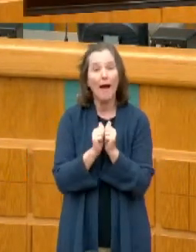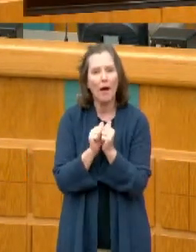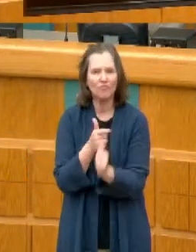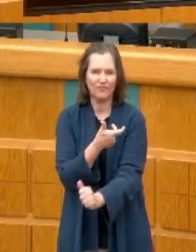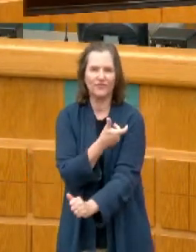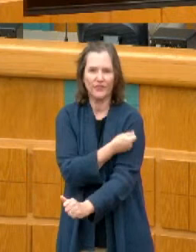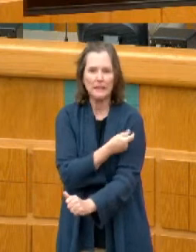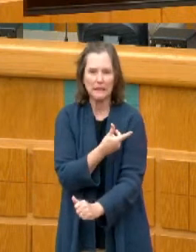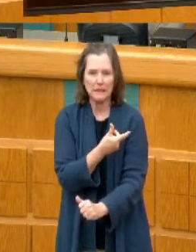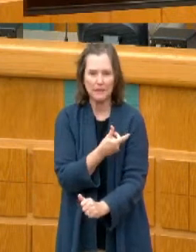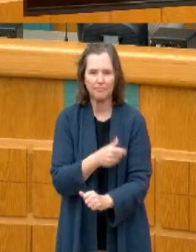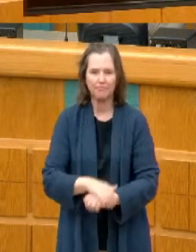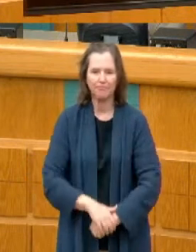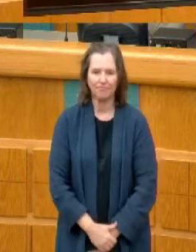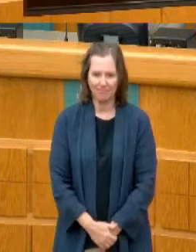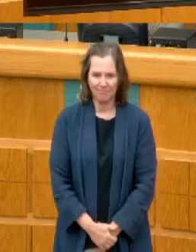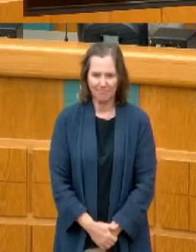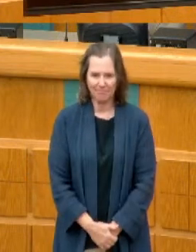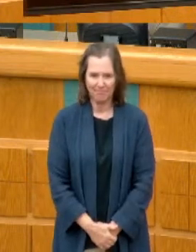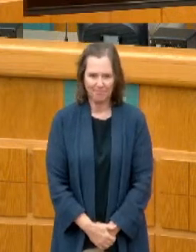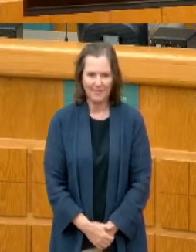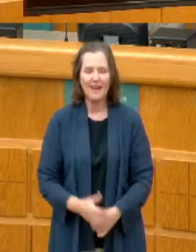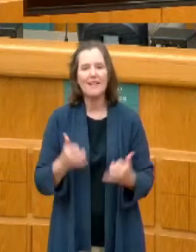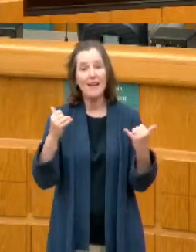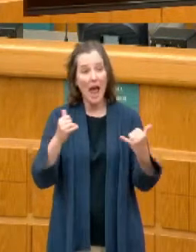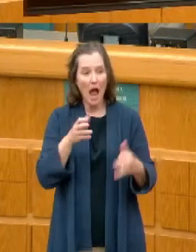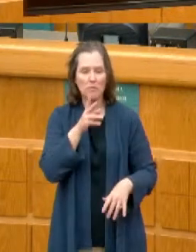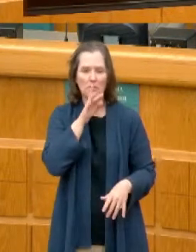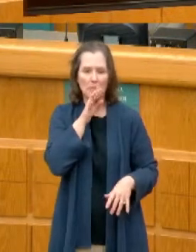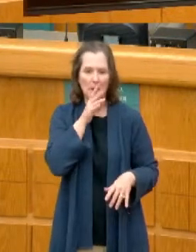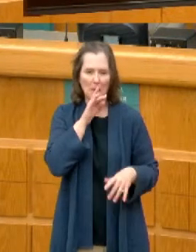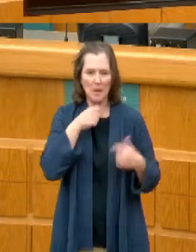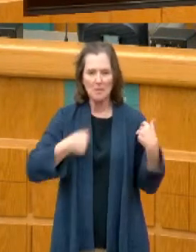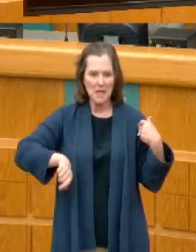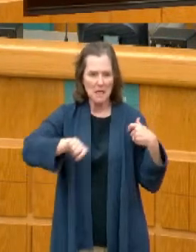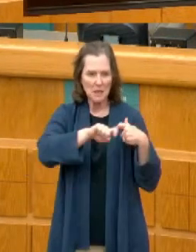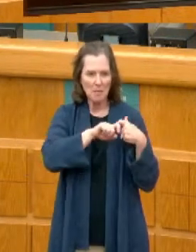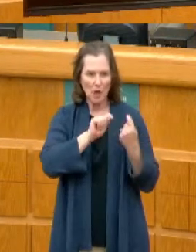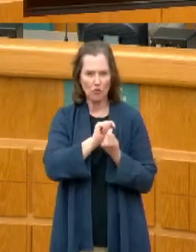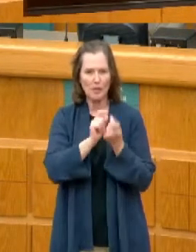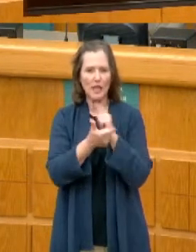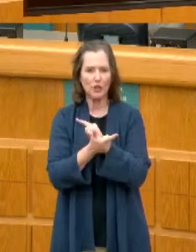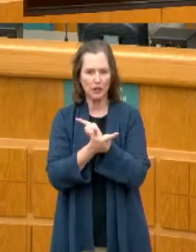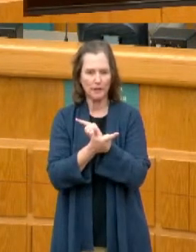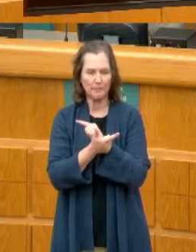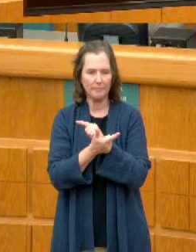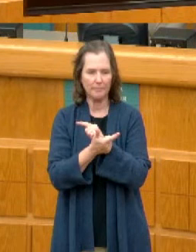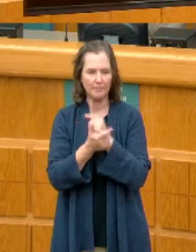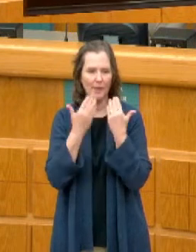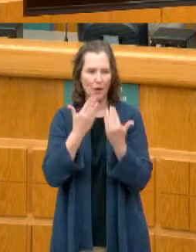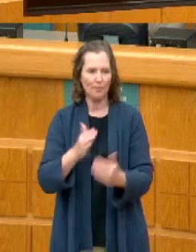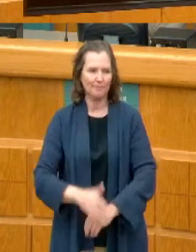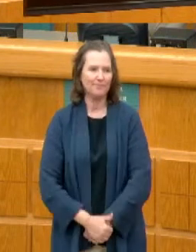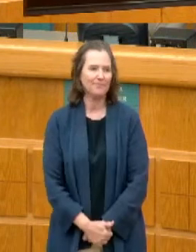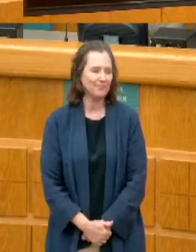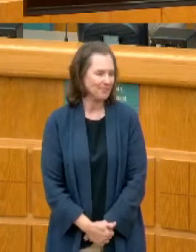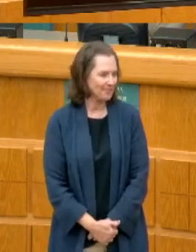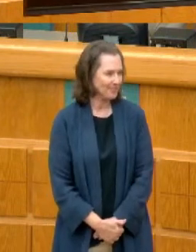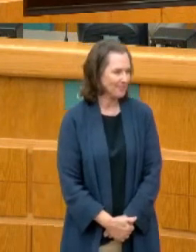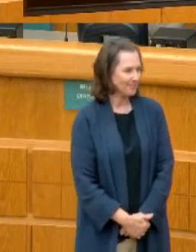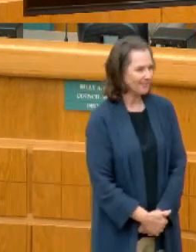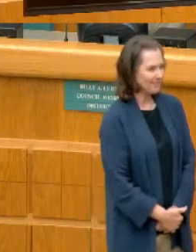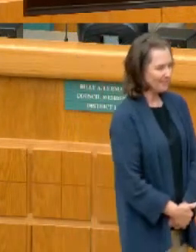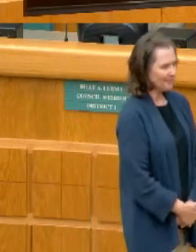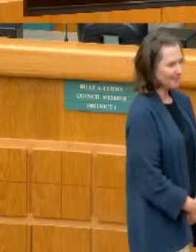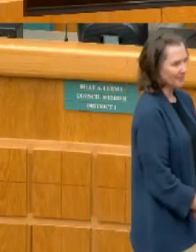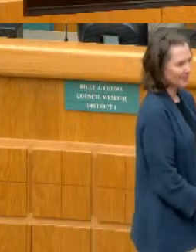de salud John Hellerstedt para discutir el COVID. Y el mensaje es claro, nos encontramos en un punto crítico. Hemos visto un aumento en las